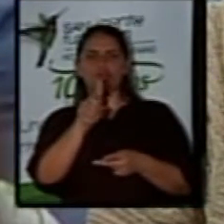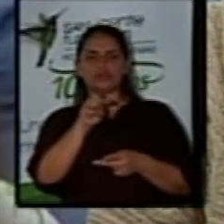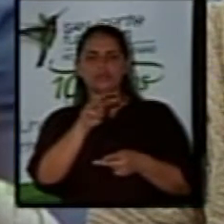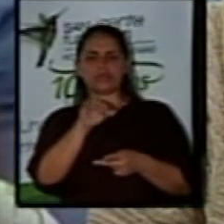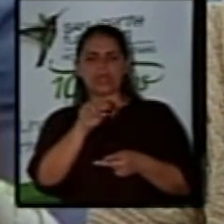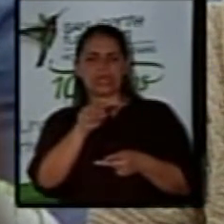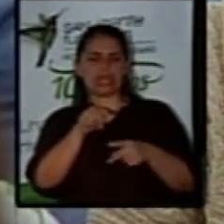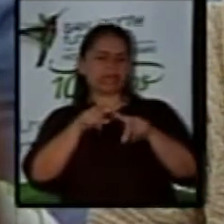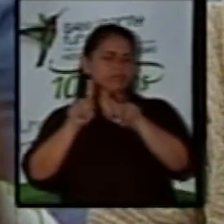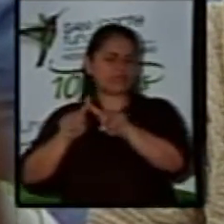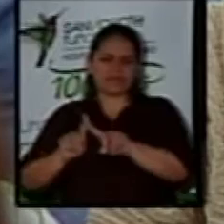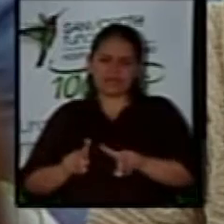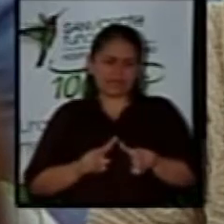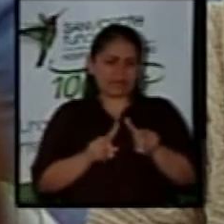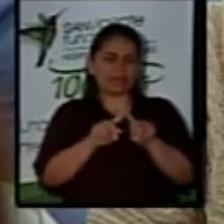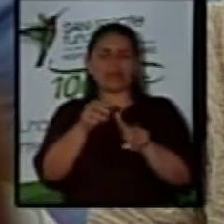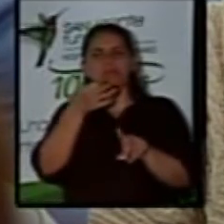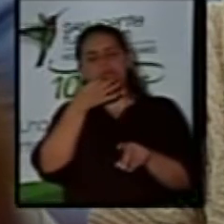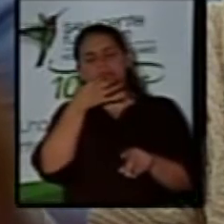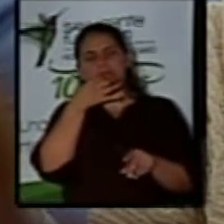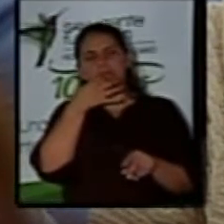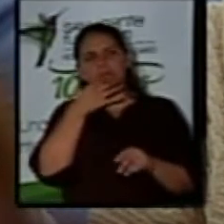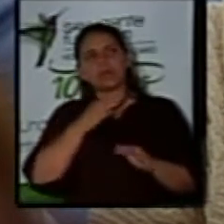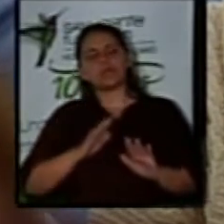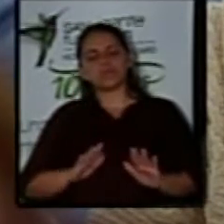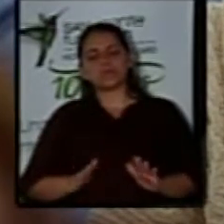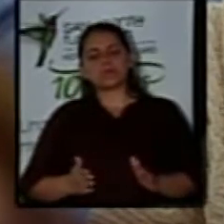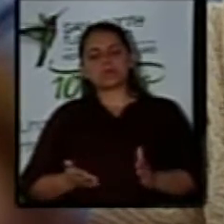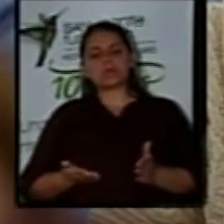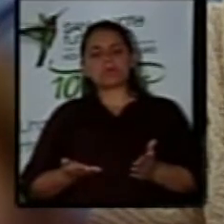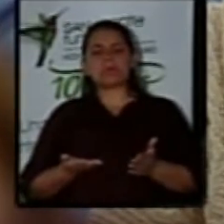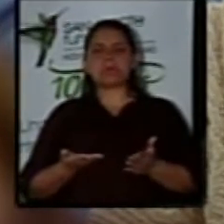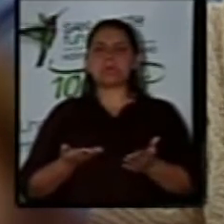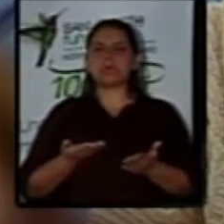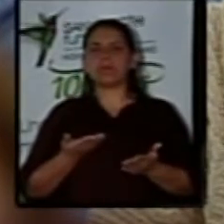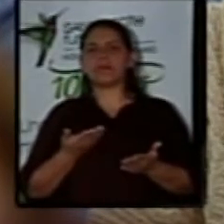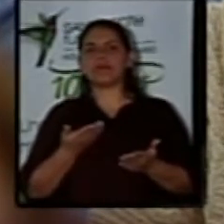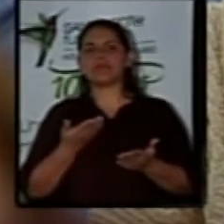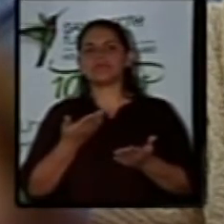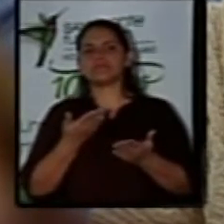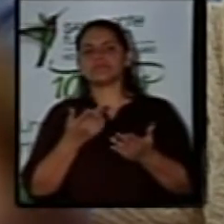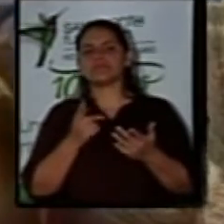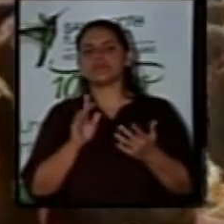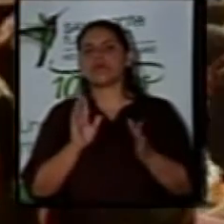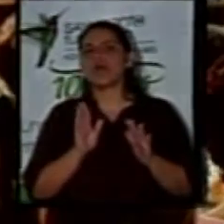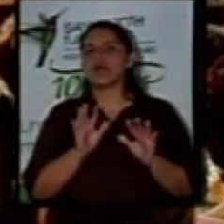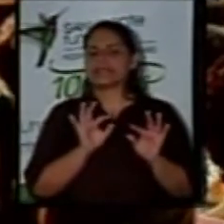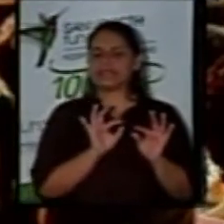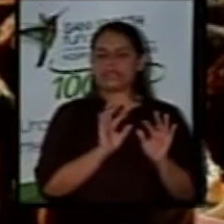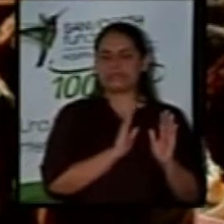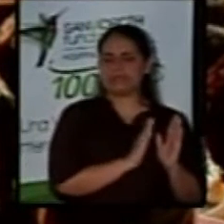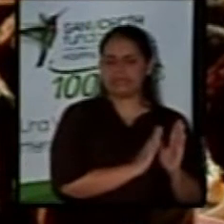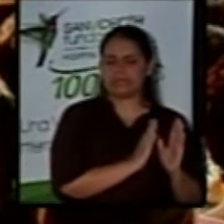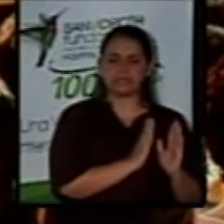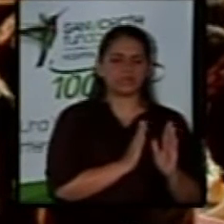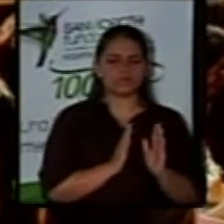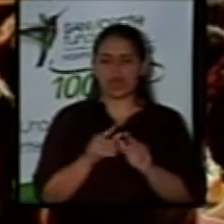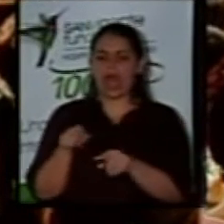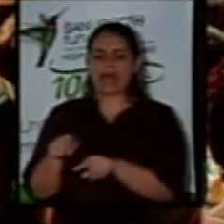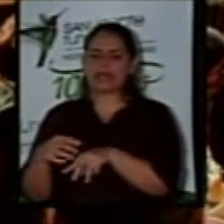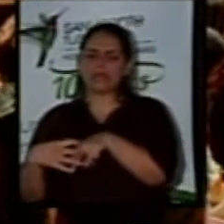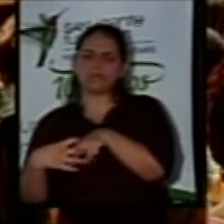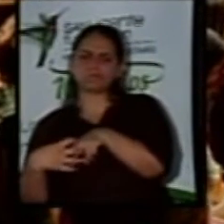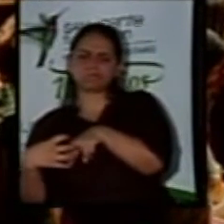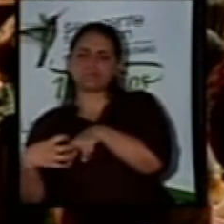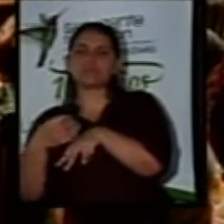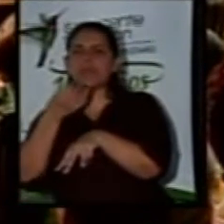hidrosmina, la diosmina micronizada, que tiene evidencia en la enfermedad venosa cuando ya está en una forma